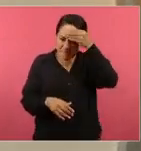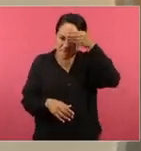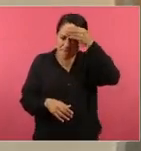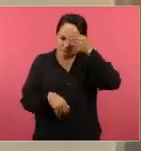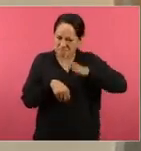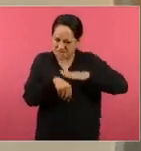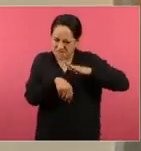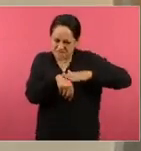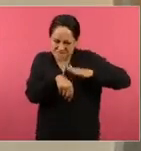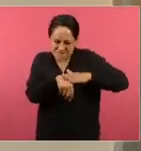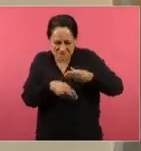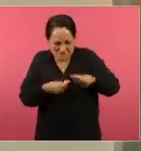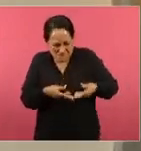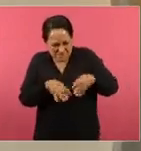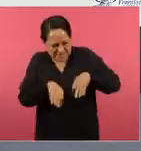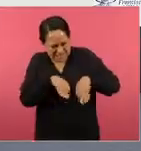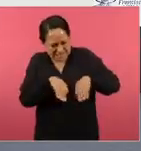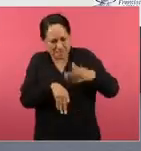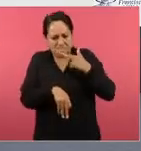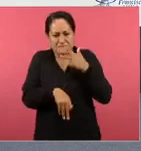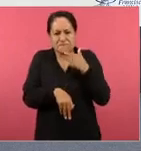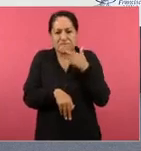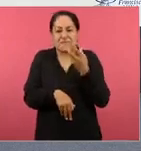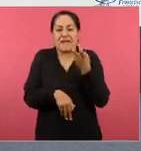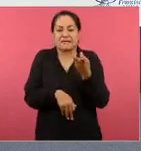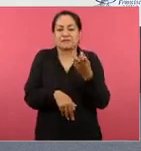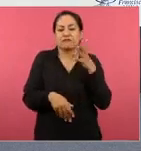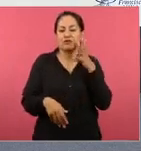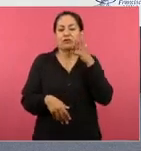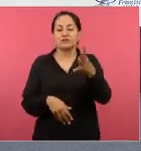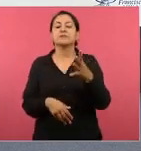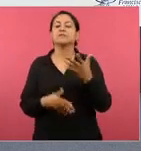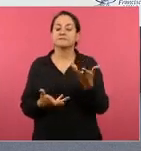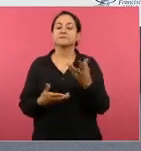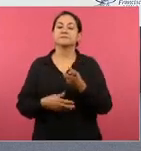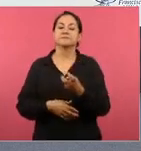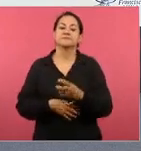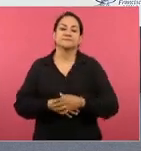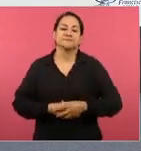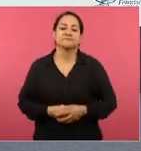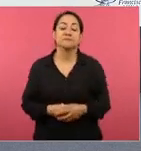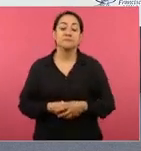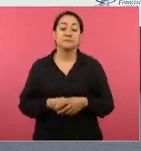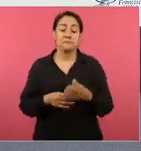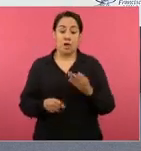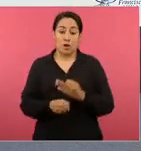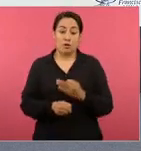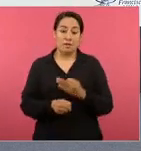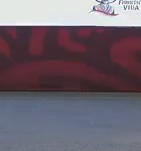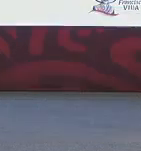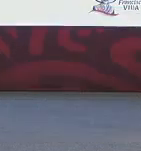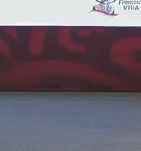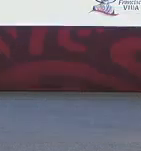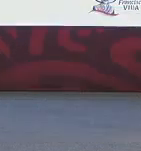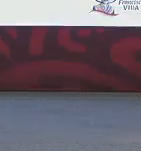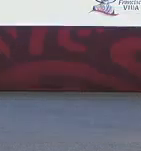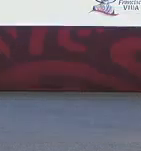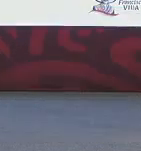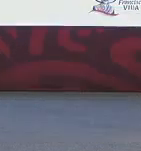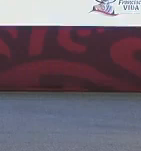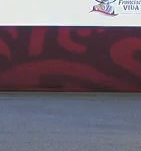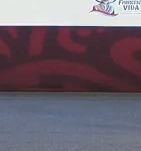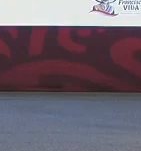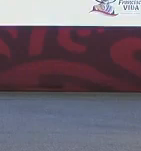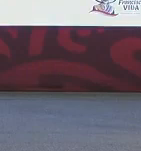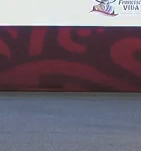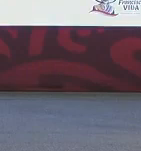su trabajo. Y este es el reto. Es decir, aquí no nos podemos detener. Aquí no se puede decir, híjole, entonces